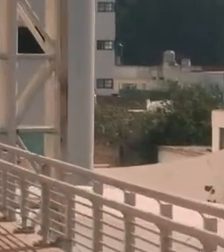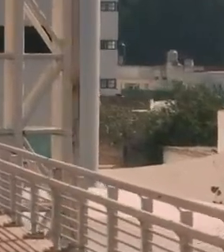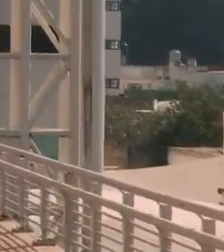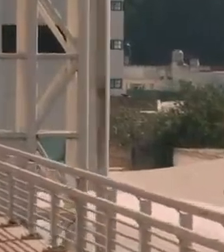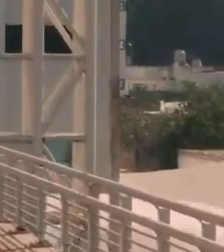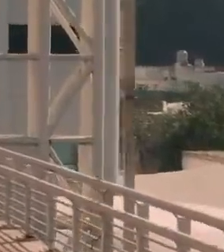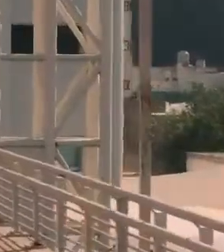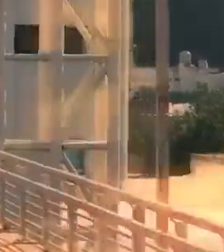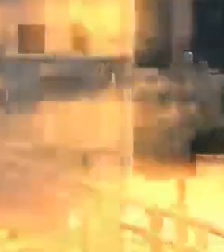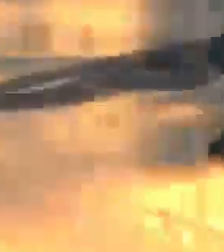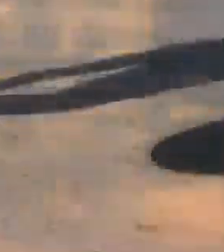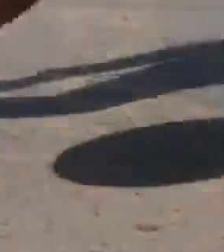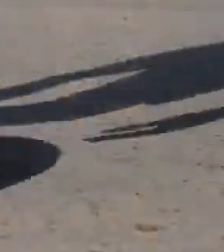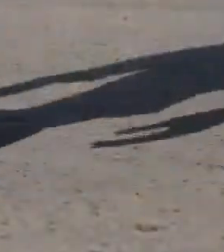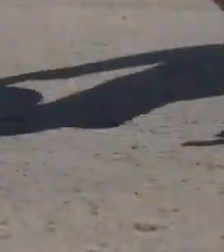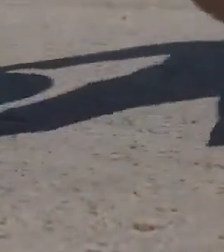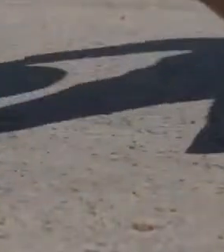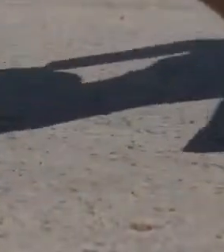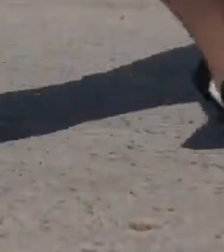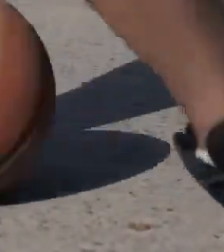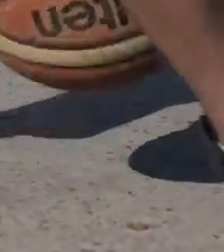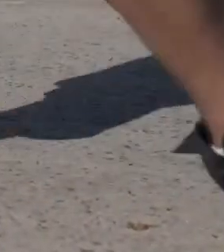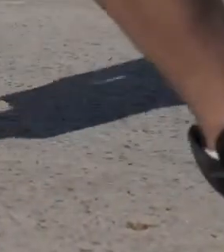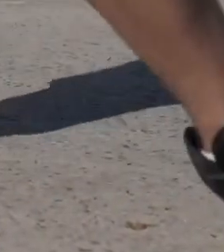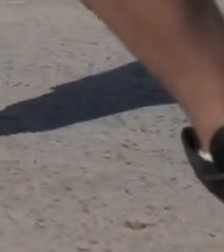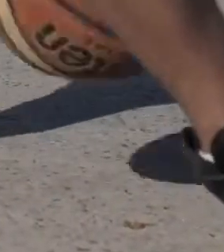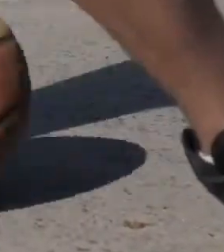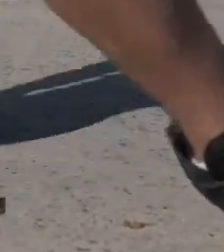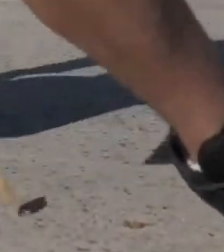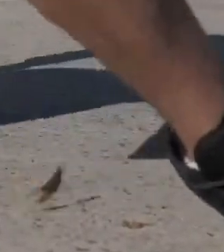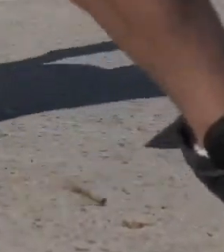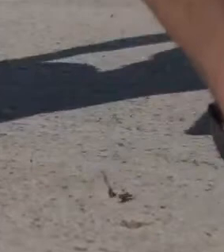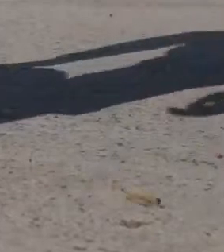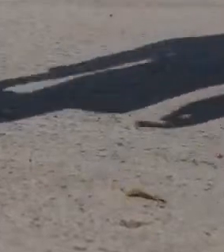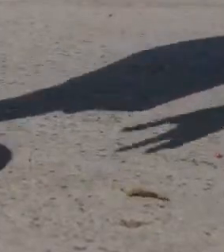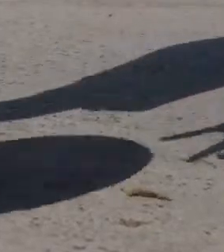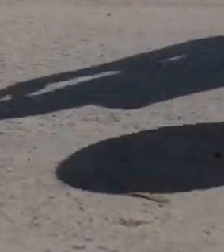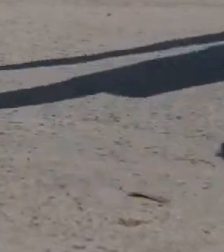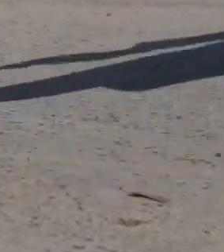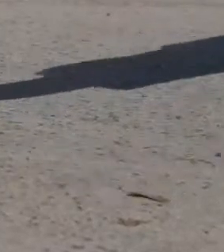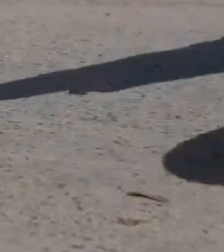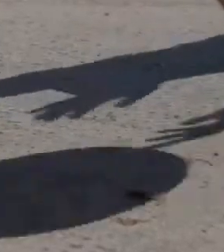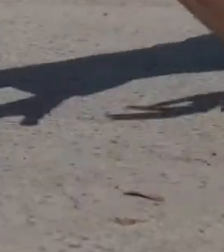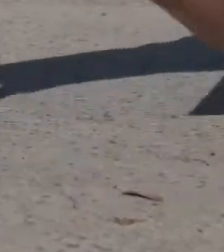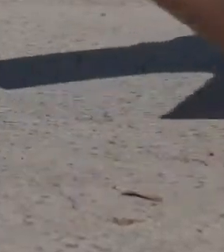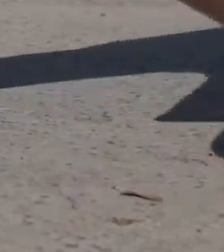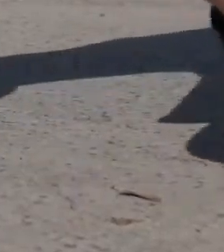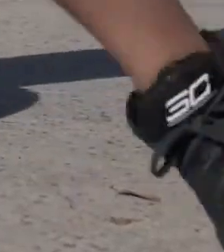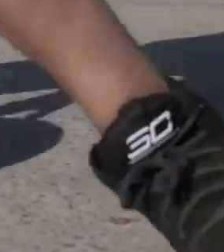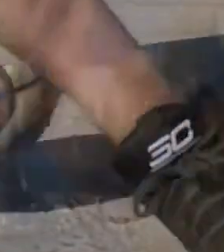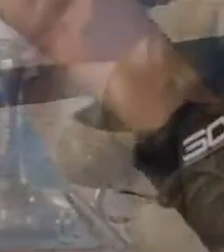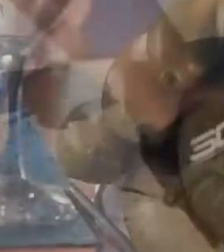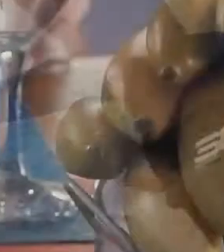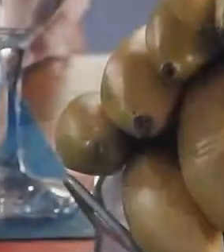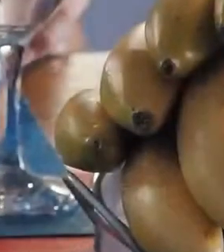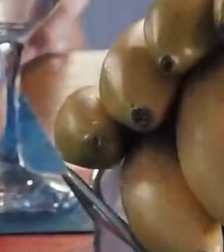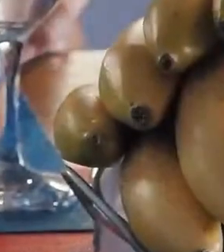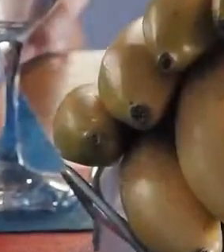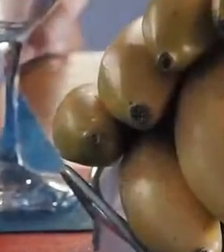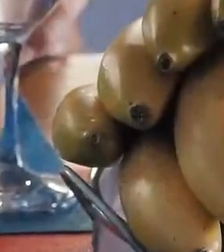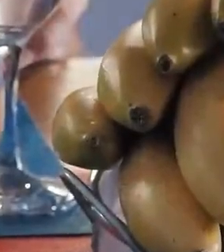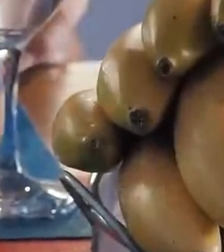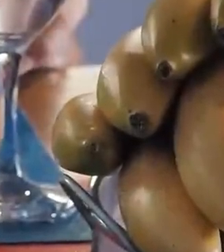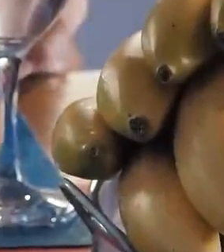Actívate y mantente sano. Sigue haciendo frente a COVID-19. Practica diariamente media hora alguna actividad física que permita a tu cuerpo.